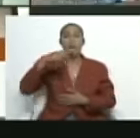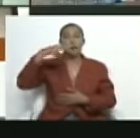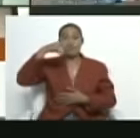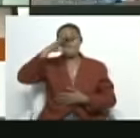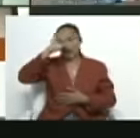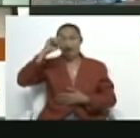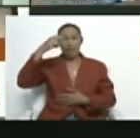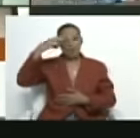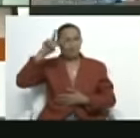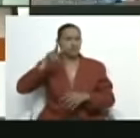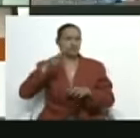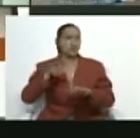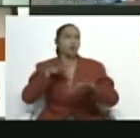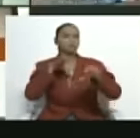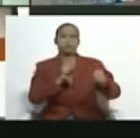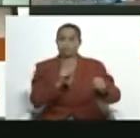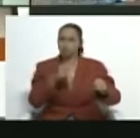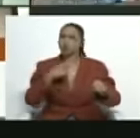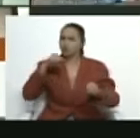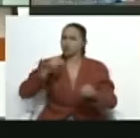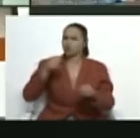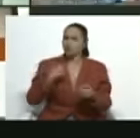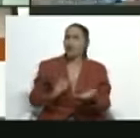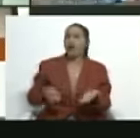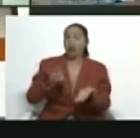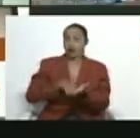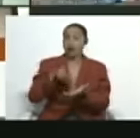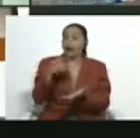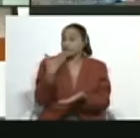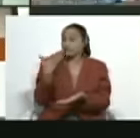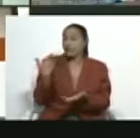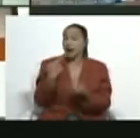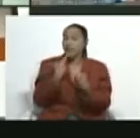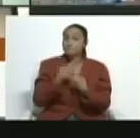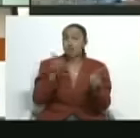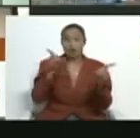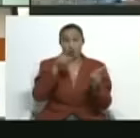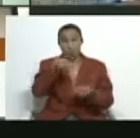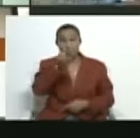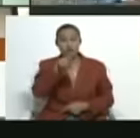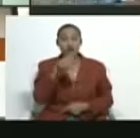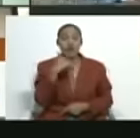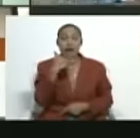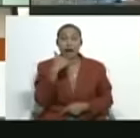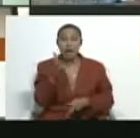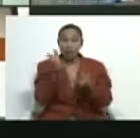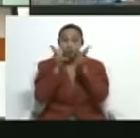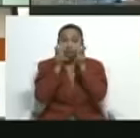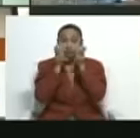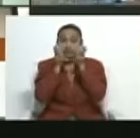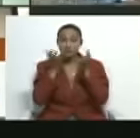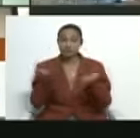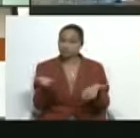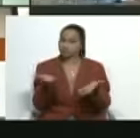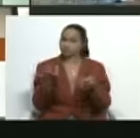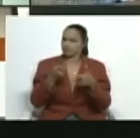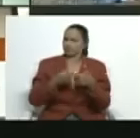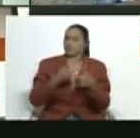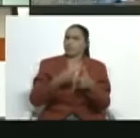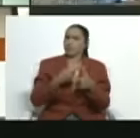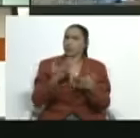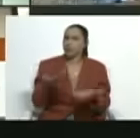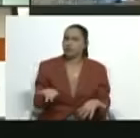México y que lo volvería a hacer lo acaba de declarar no sé si ustedes lo han visto por